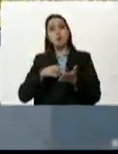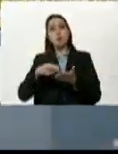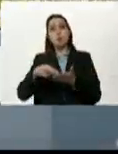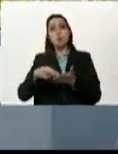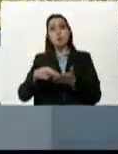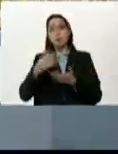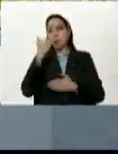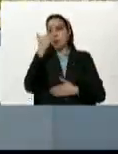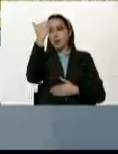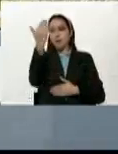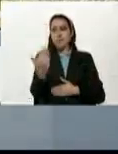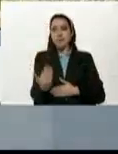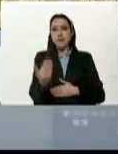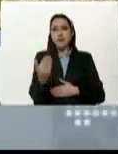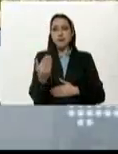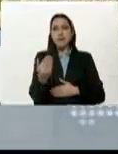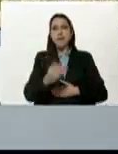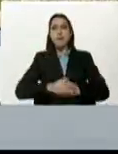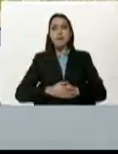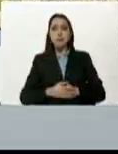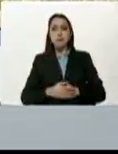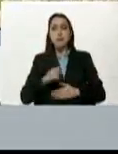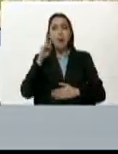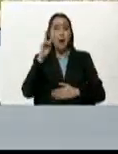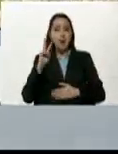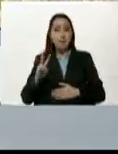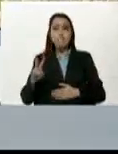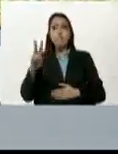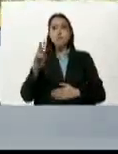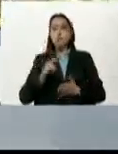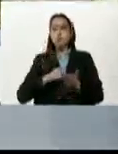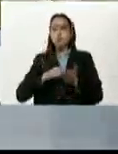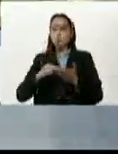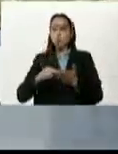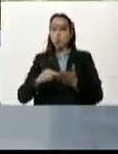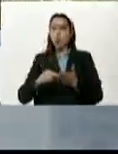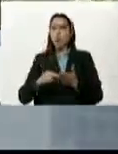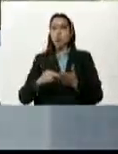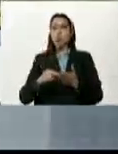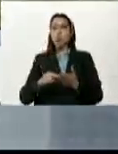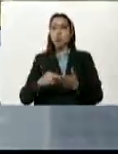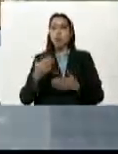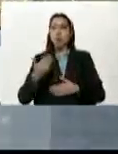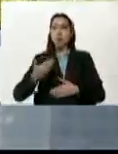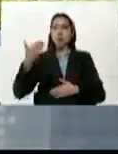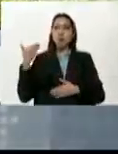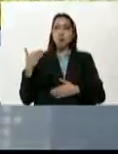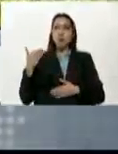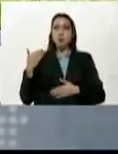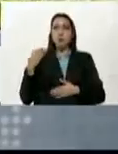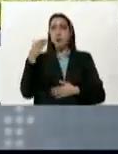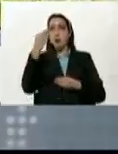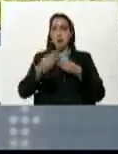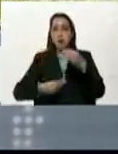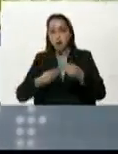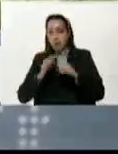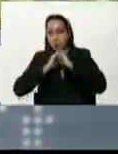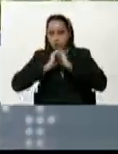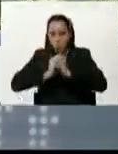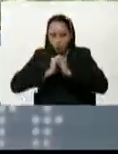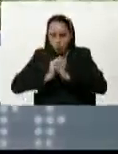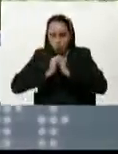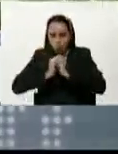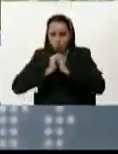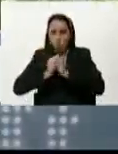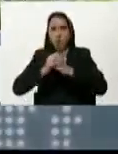frente viendo de frente y caminando hacia atrás y haciendo su oración